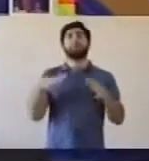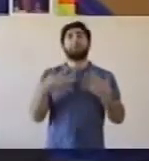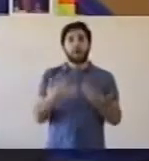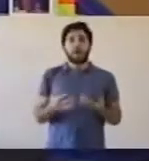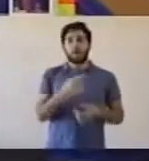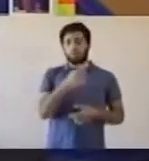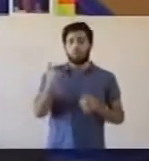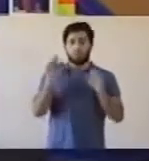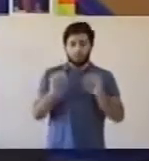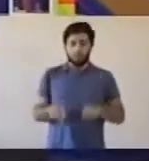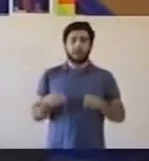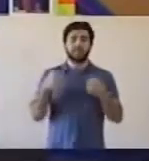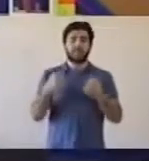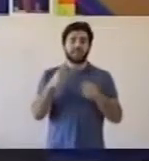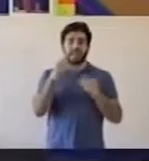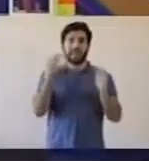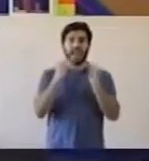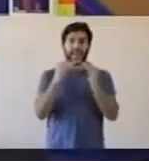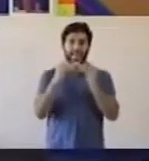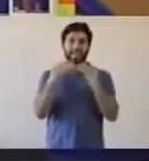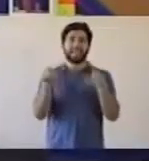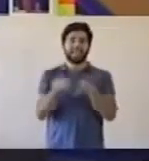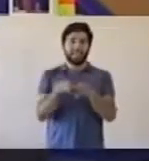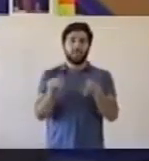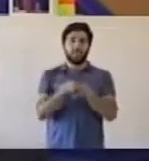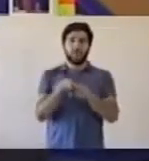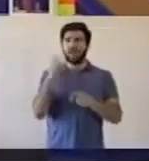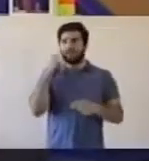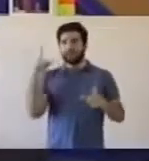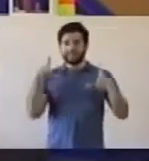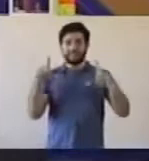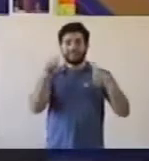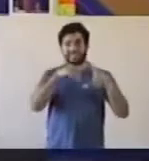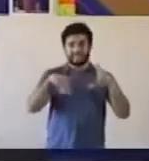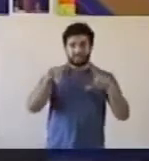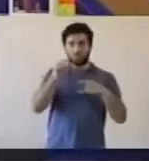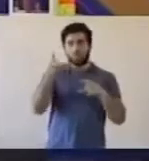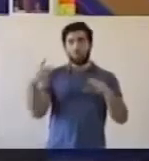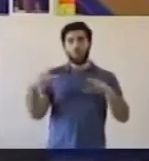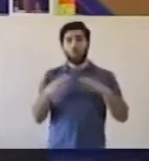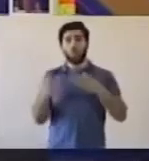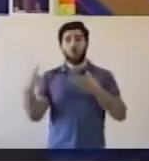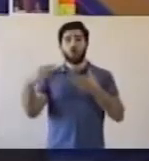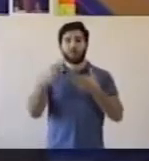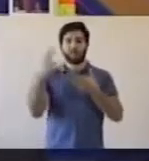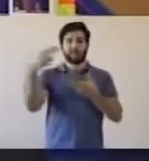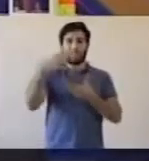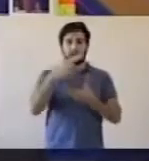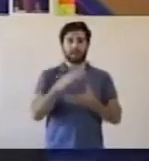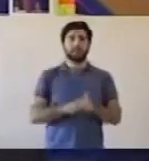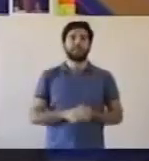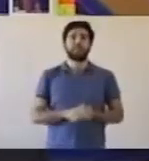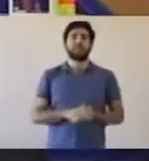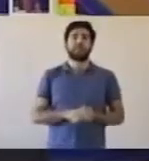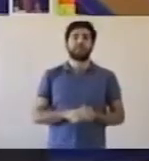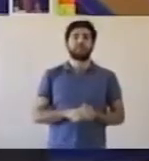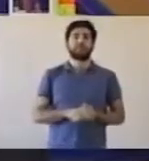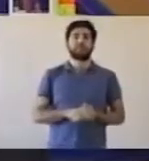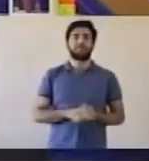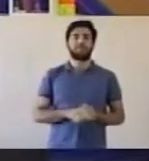puedan hacerlo en casa. Es un círculo. Lo vamos a recortar.